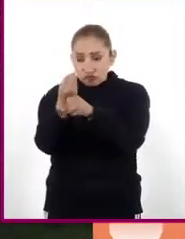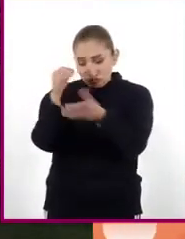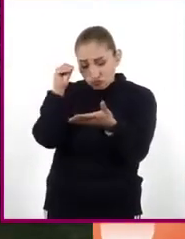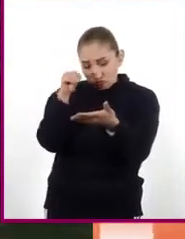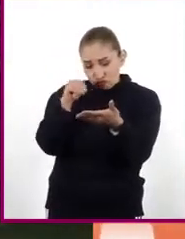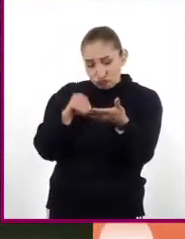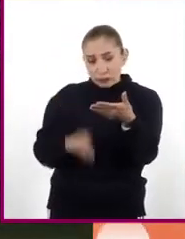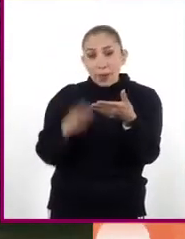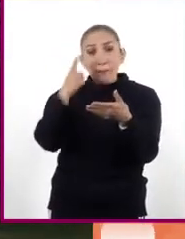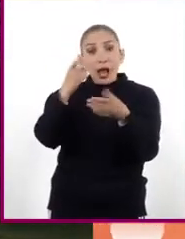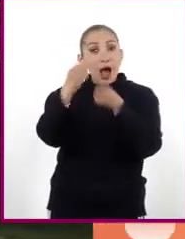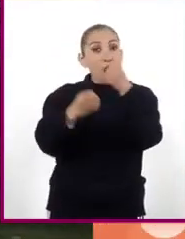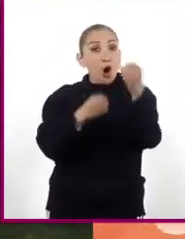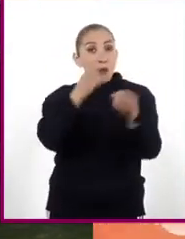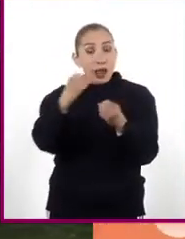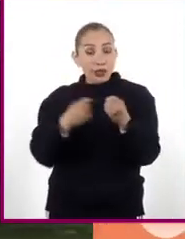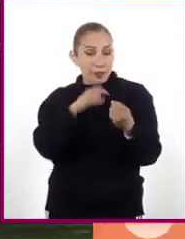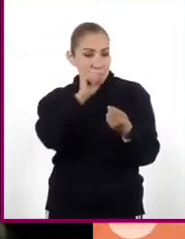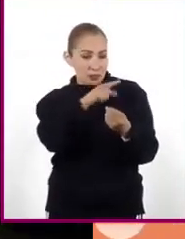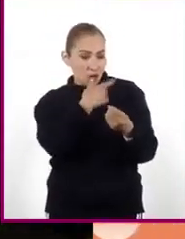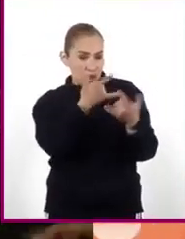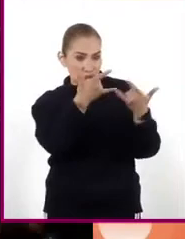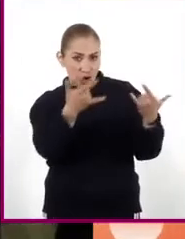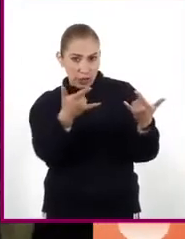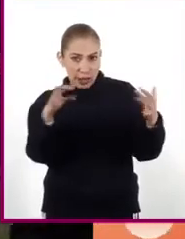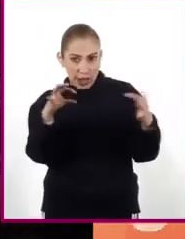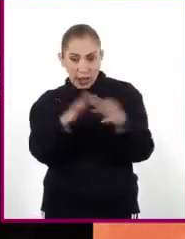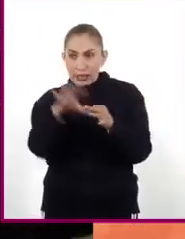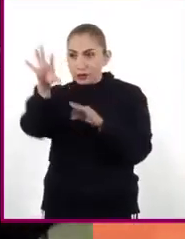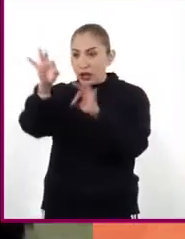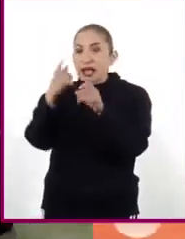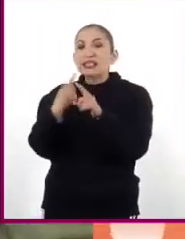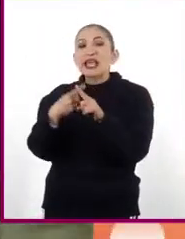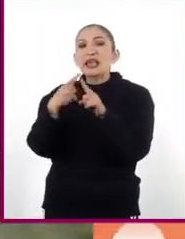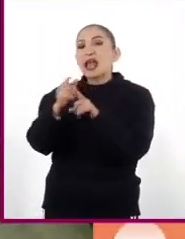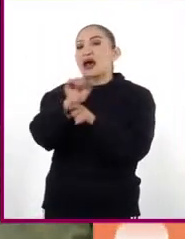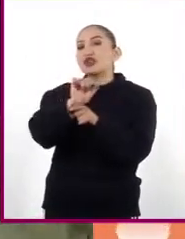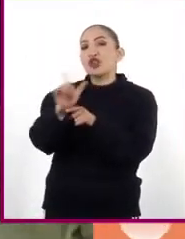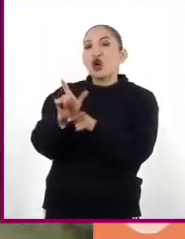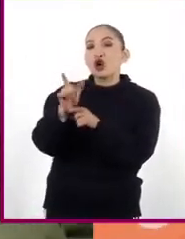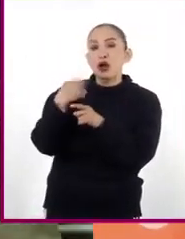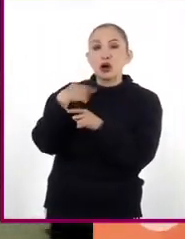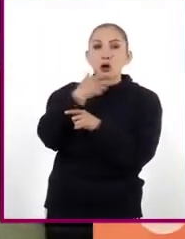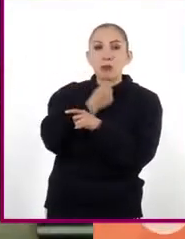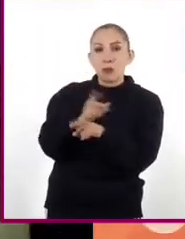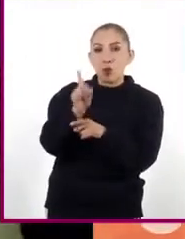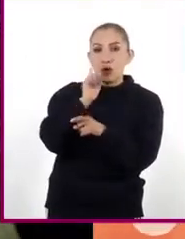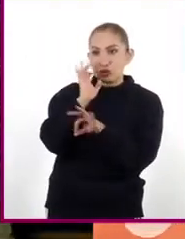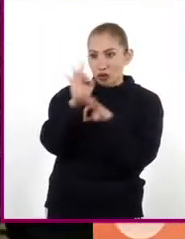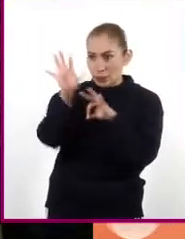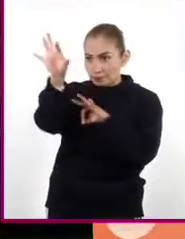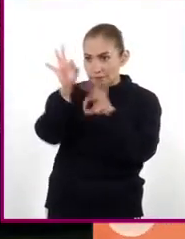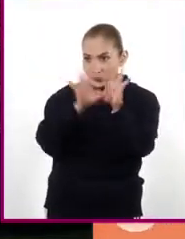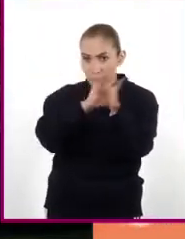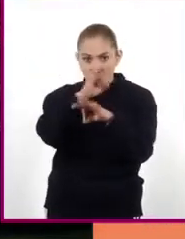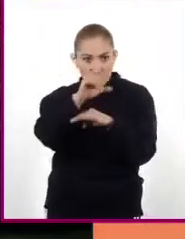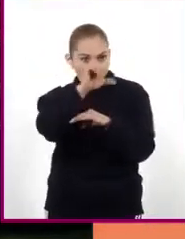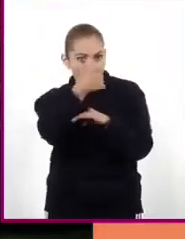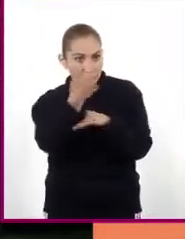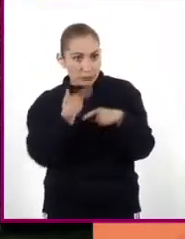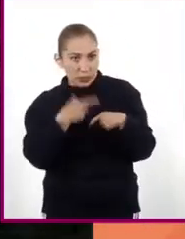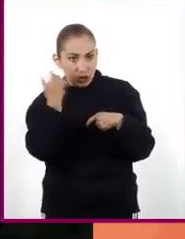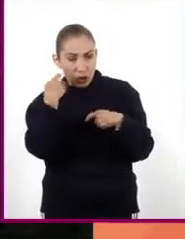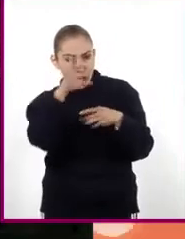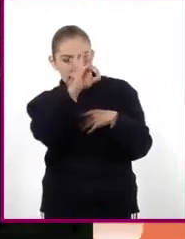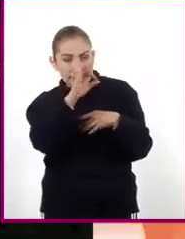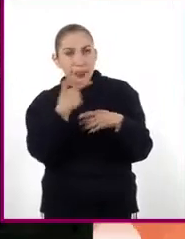adaptaciones pertinentes a la obra del dramaturgo. Selecciona el reparto, es decir, a las actrices y actores y a todos los demás